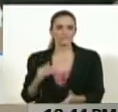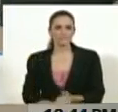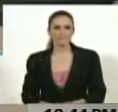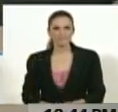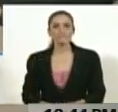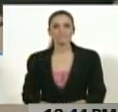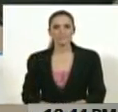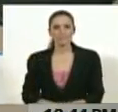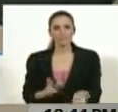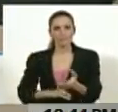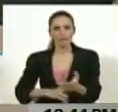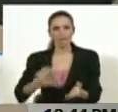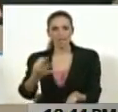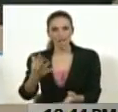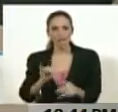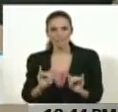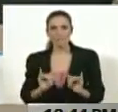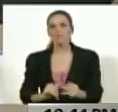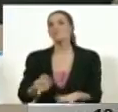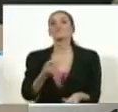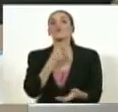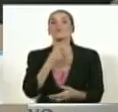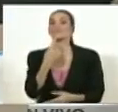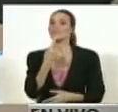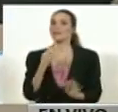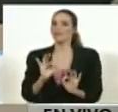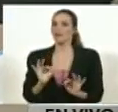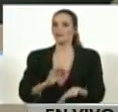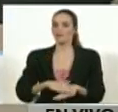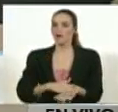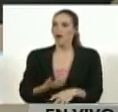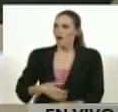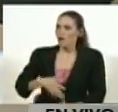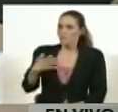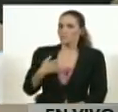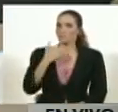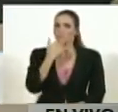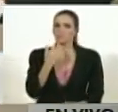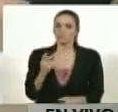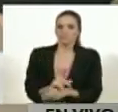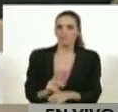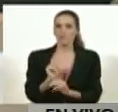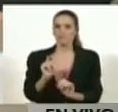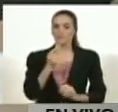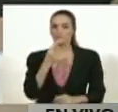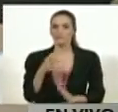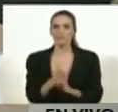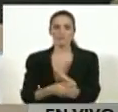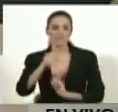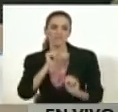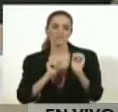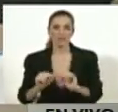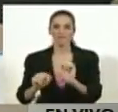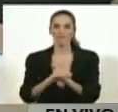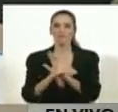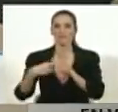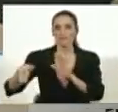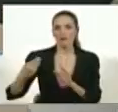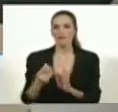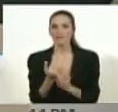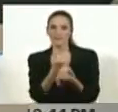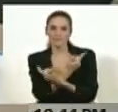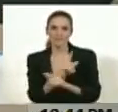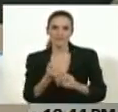bueno Esas realidades están allí pero no les gusta que se las digan porque se ofenden los supuestos Defensores de la democracia y la libertad de